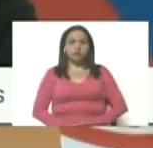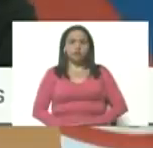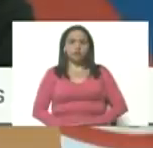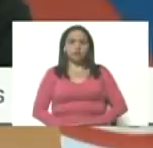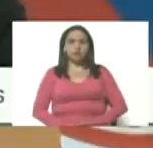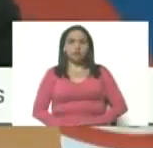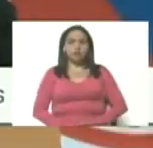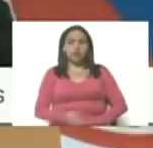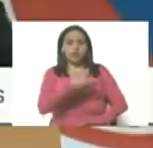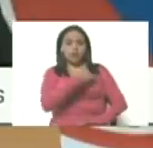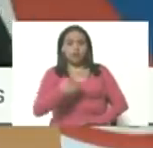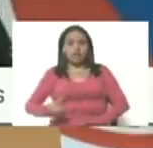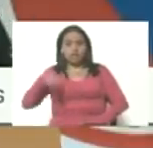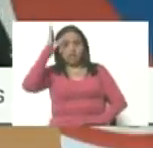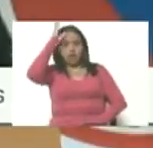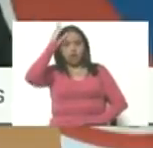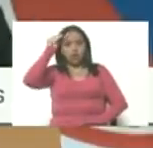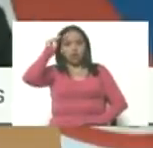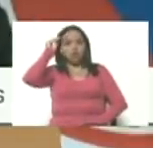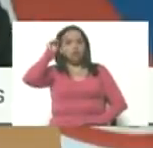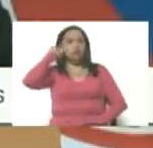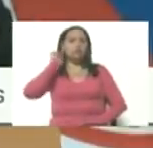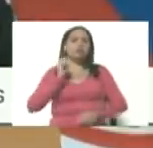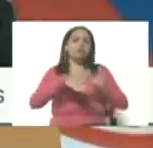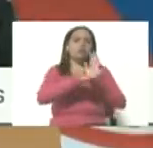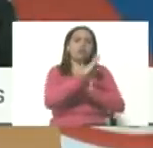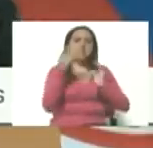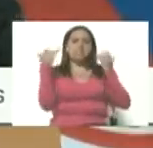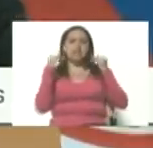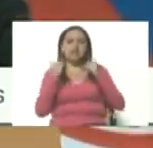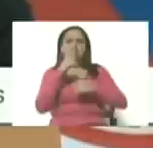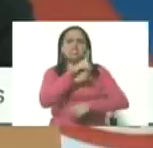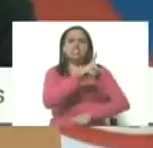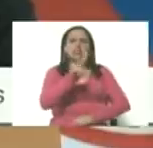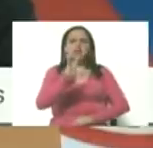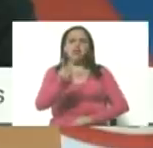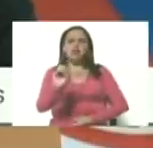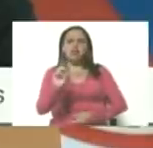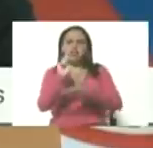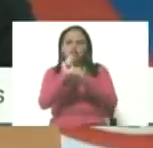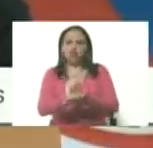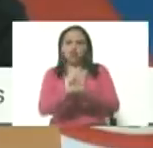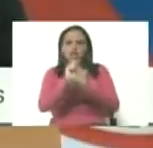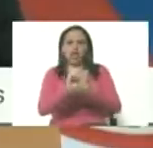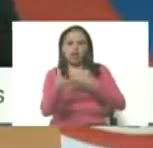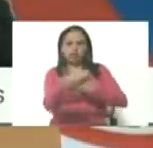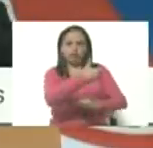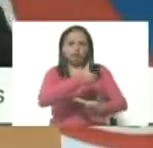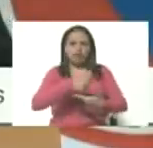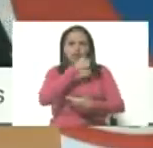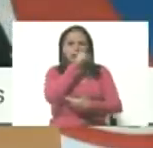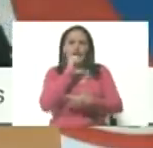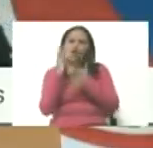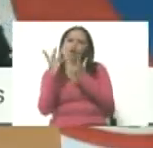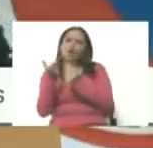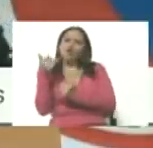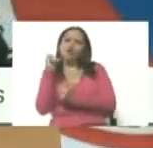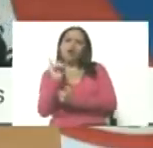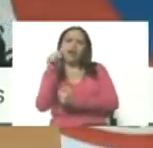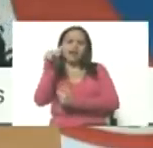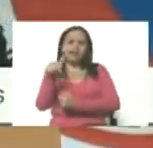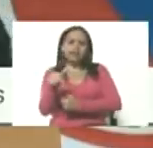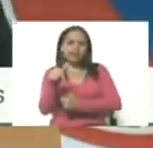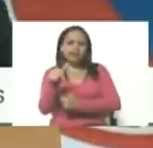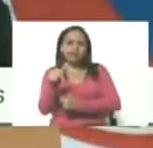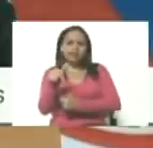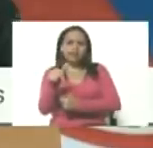Y el presidente Trump va para allá a celebrar 120 toneladas incautadas. ¿Y cuántas toneladas incautaron dentro